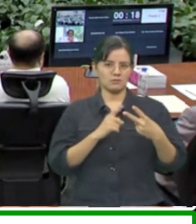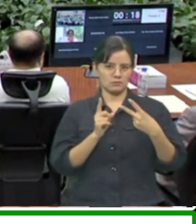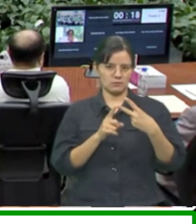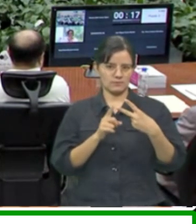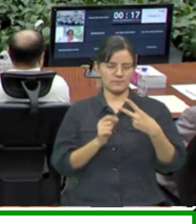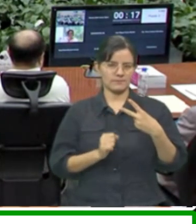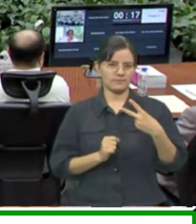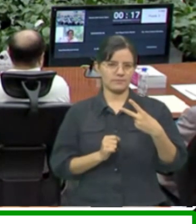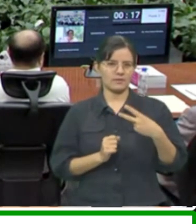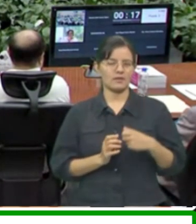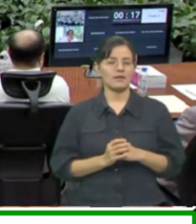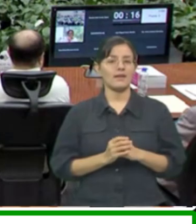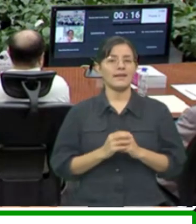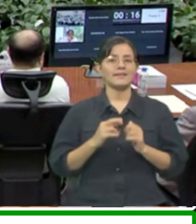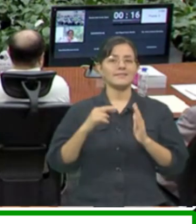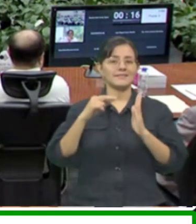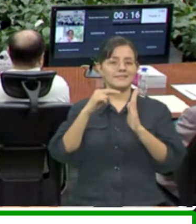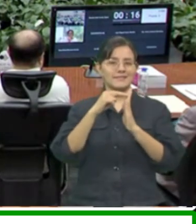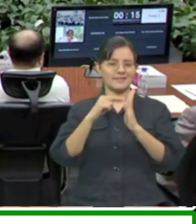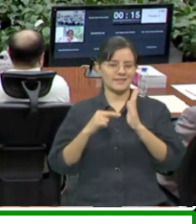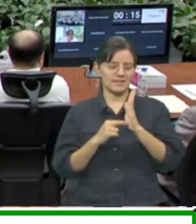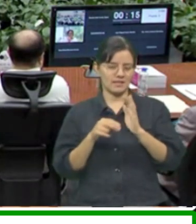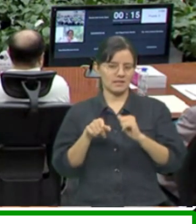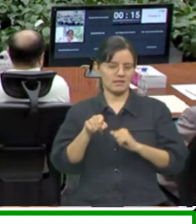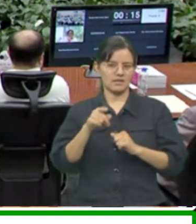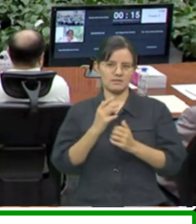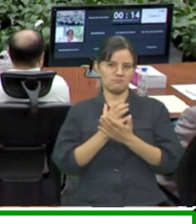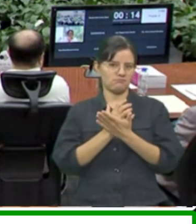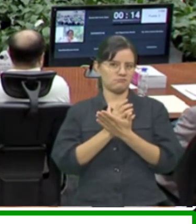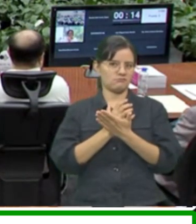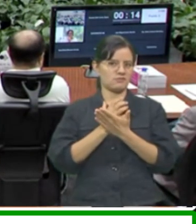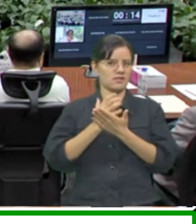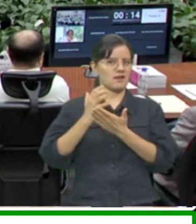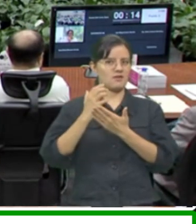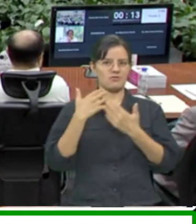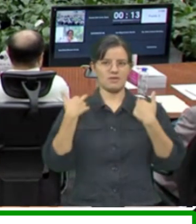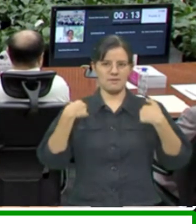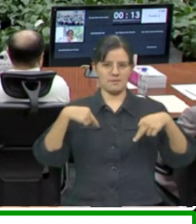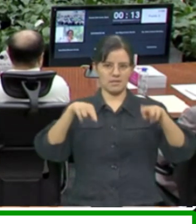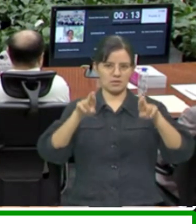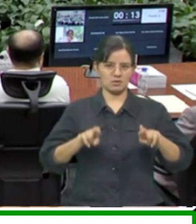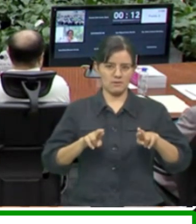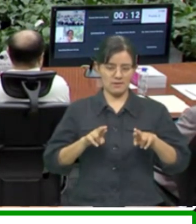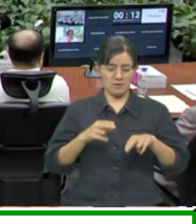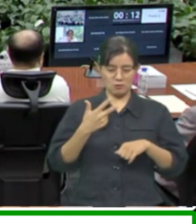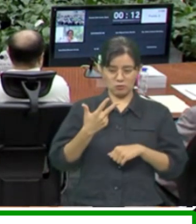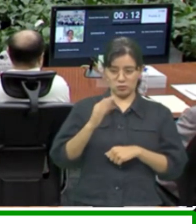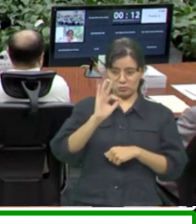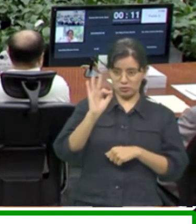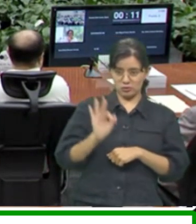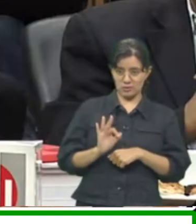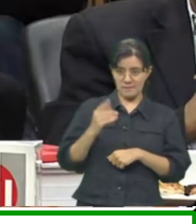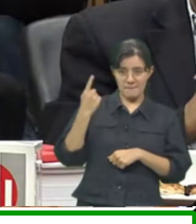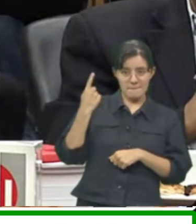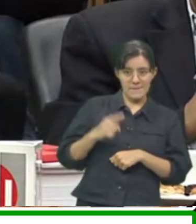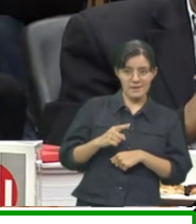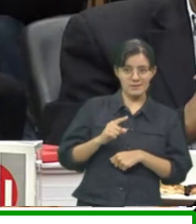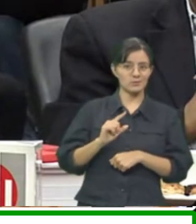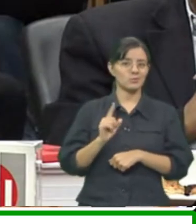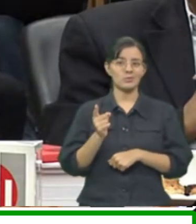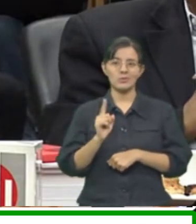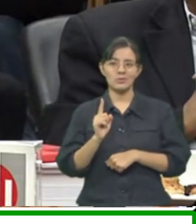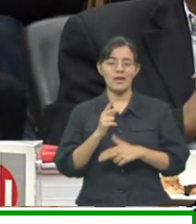derecho que la regla de sobrerepresentación no mandata un 8%, es hasta un